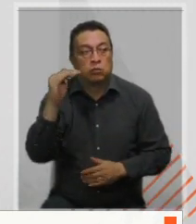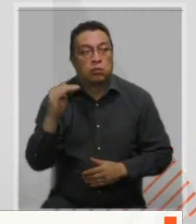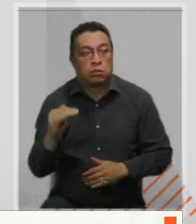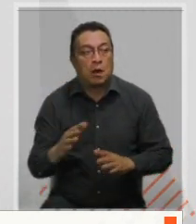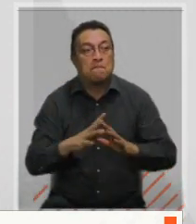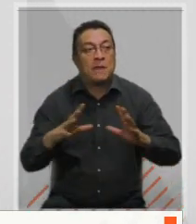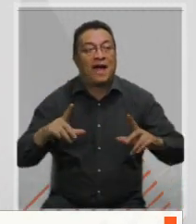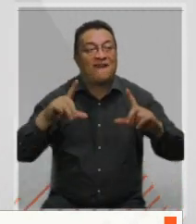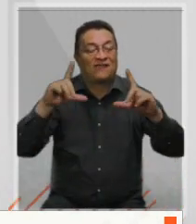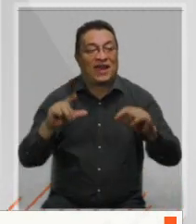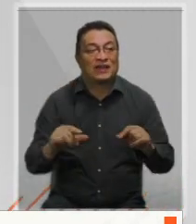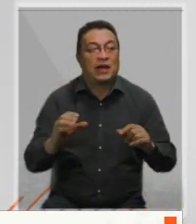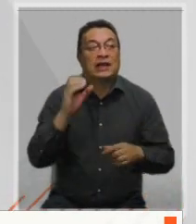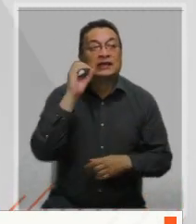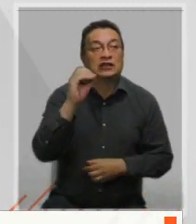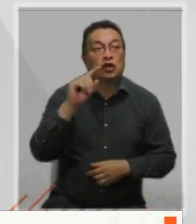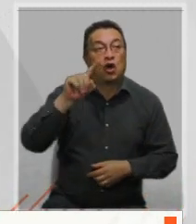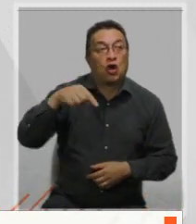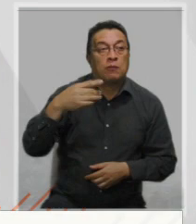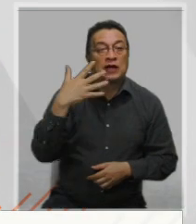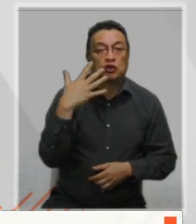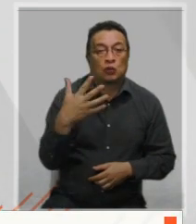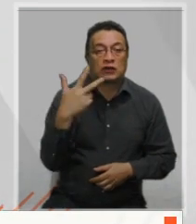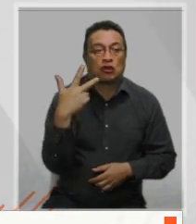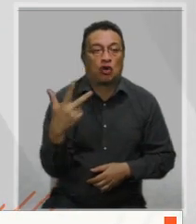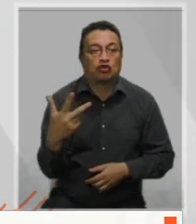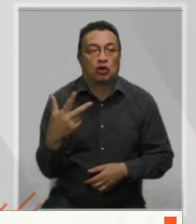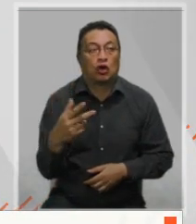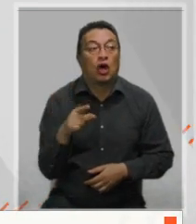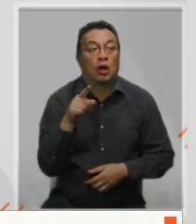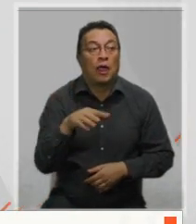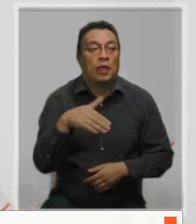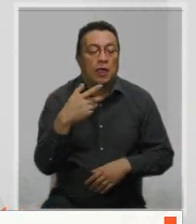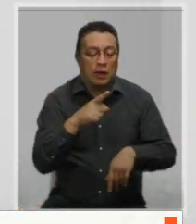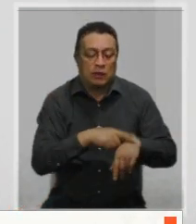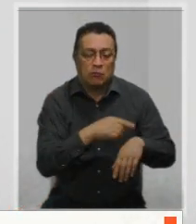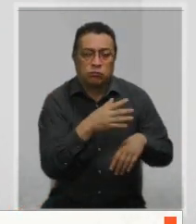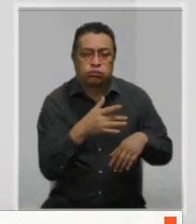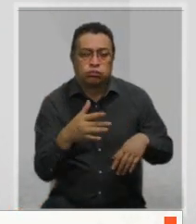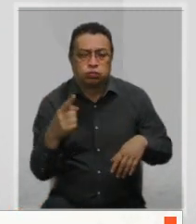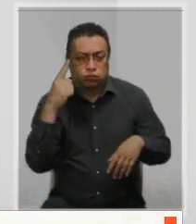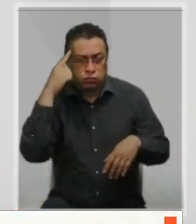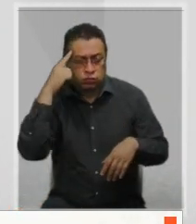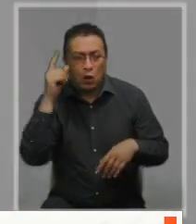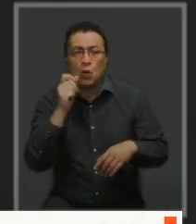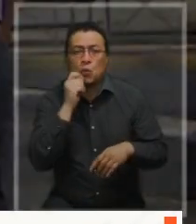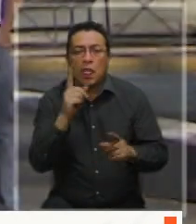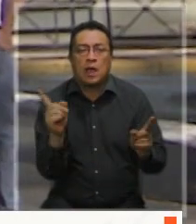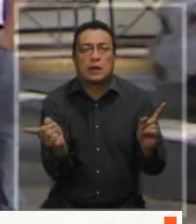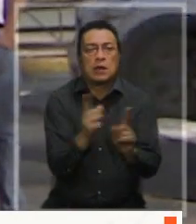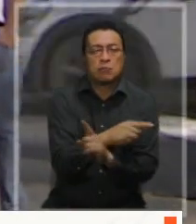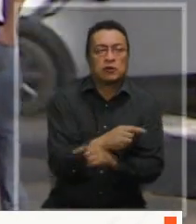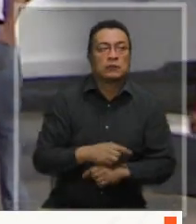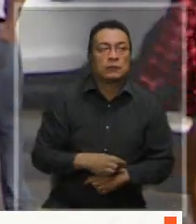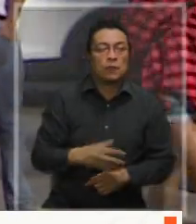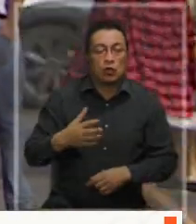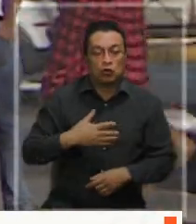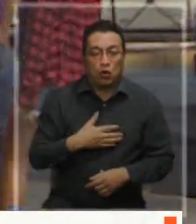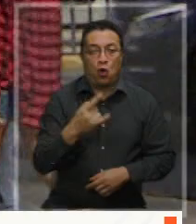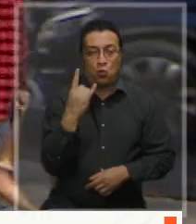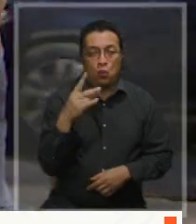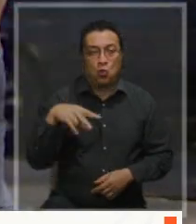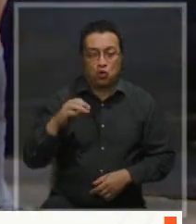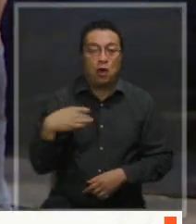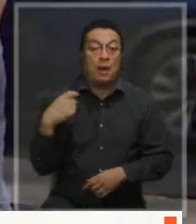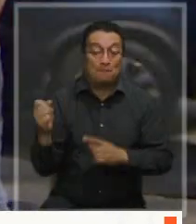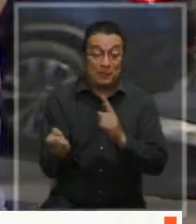más barata, que cuesta 0,58%. Usted, después de un tiempo, puede decidir en cuál estar. Estoy en la 1 porque en mi primer